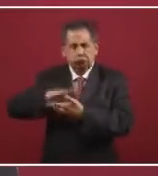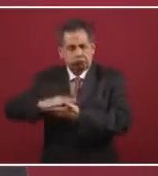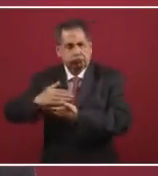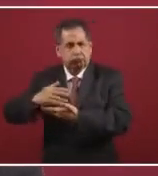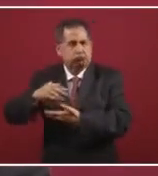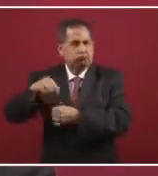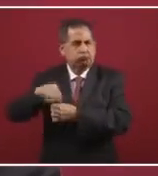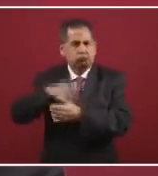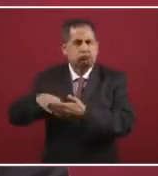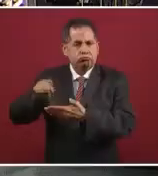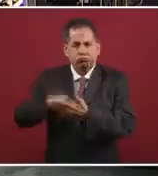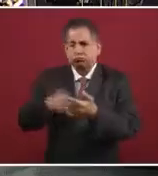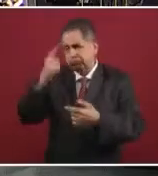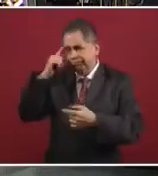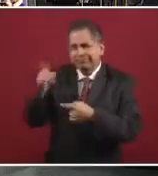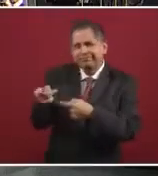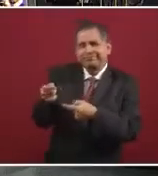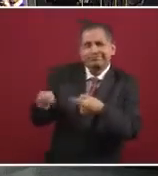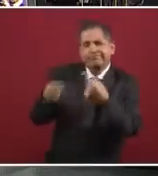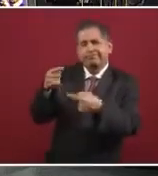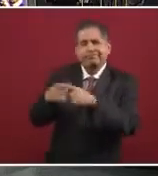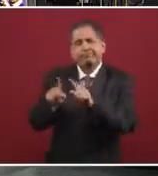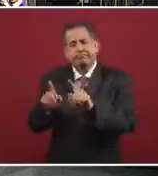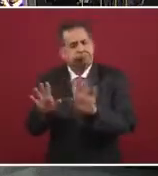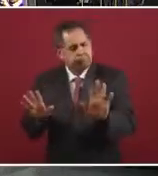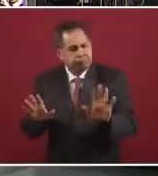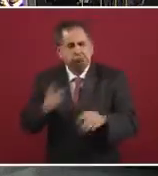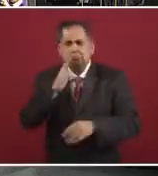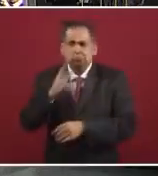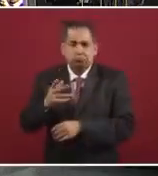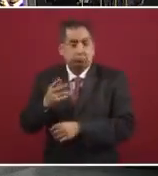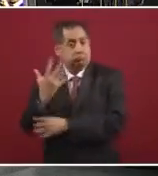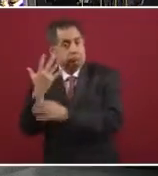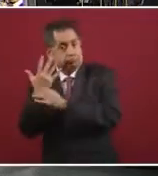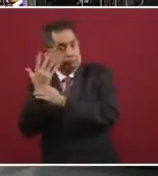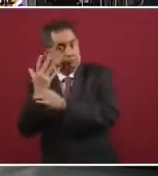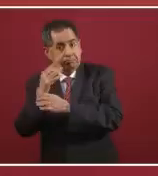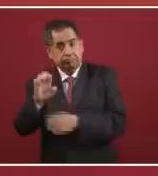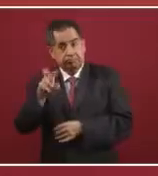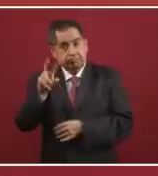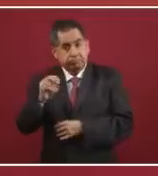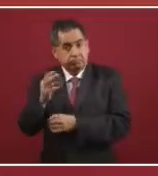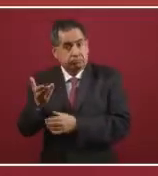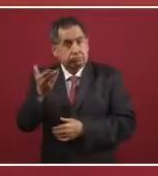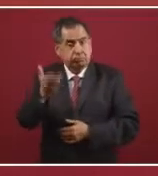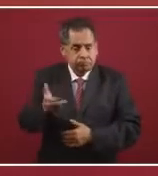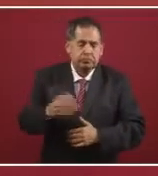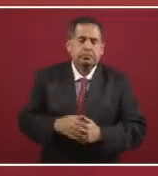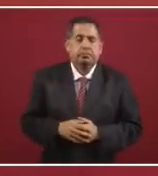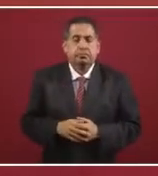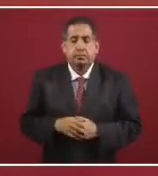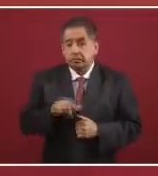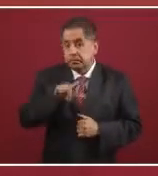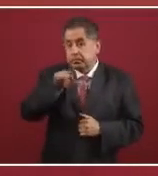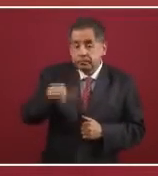los diferendos existentes. Posterior a ello, el ejército de